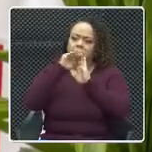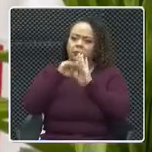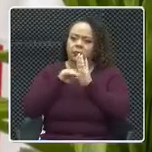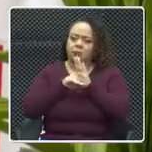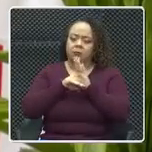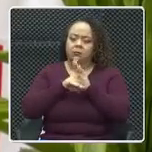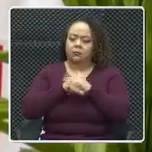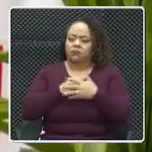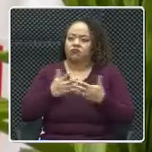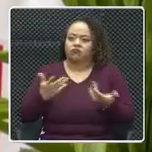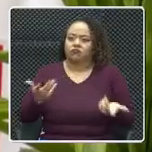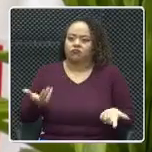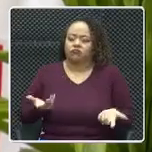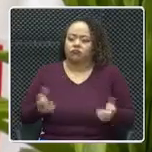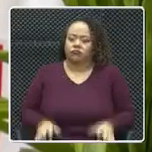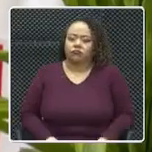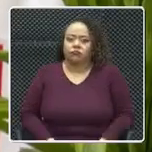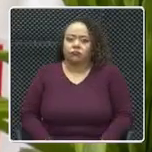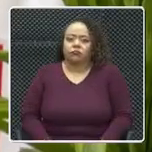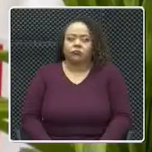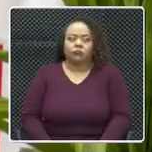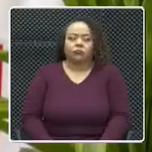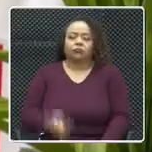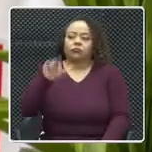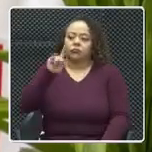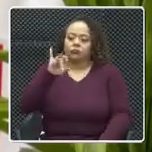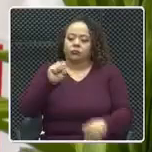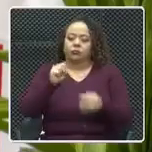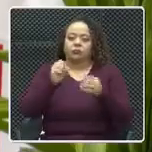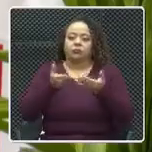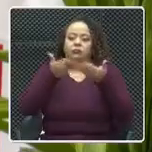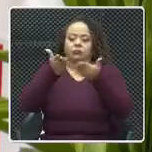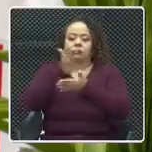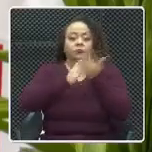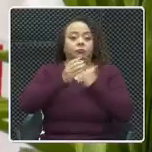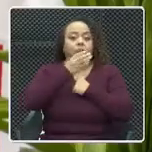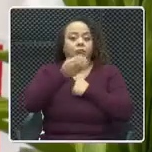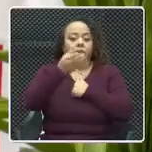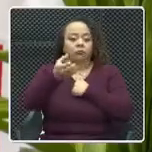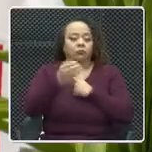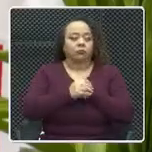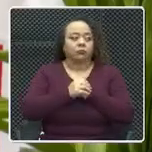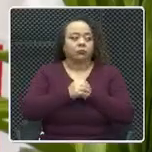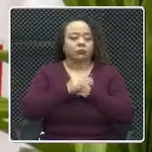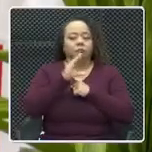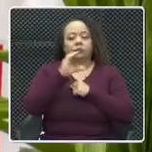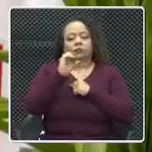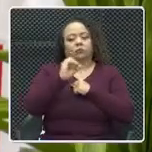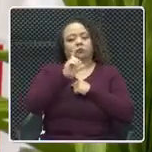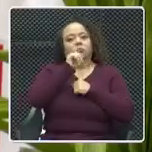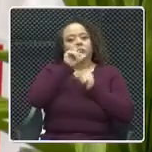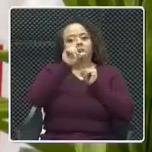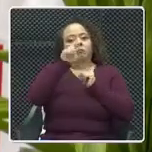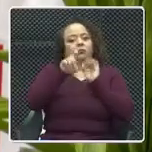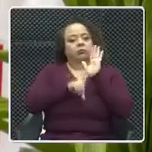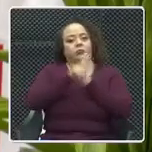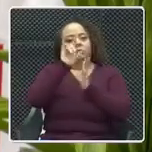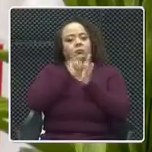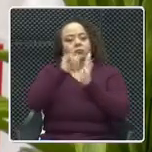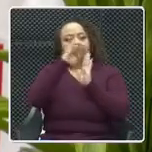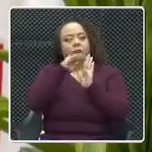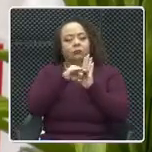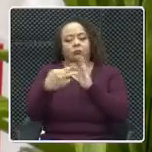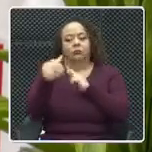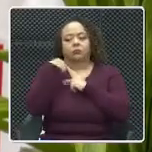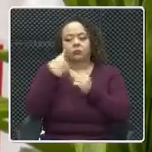protocolo o el INSS da alguna recomendación o quién debería desarrollar este protocolo? ¿El